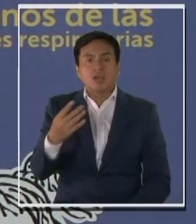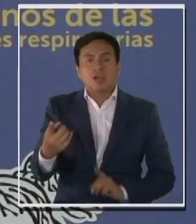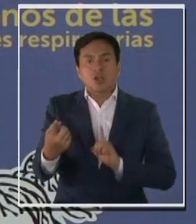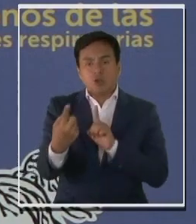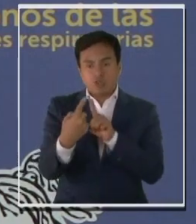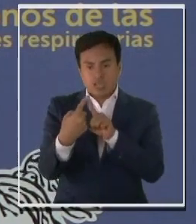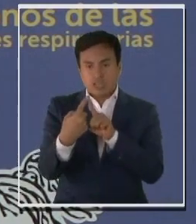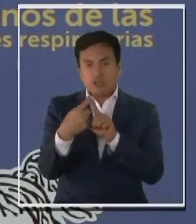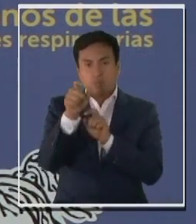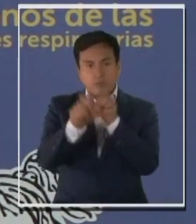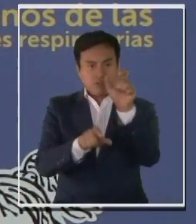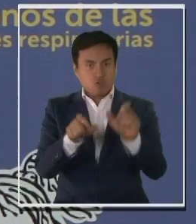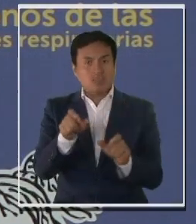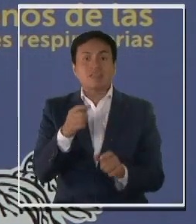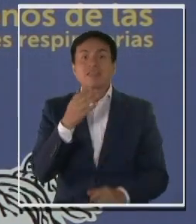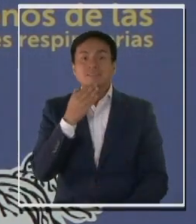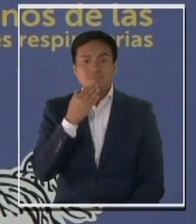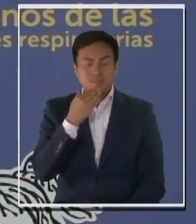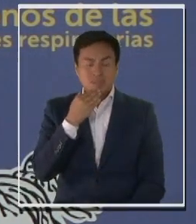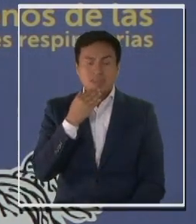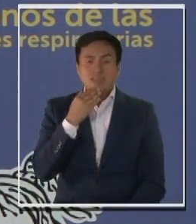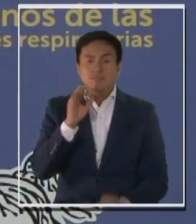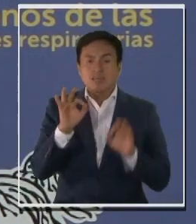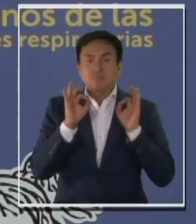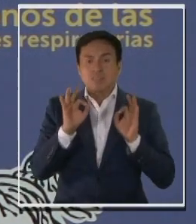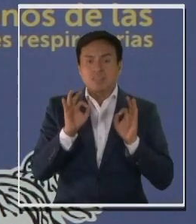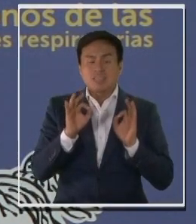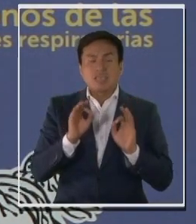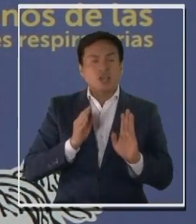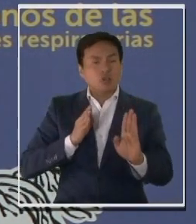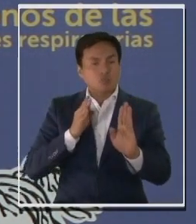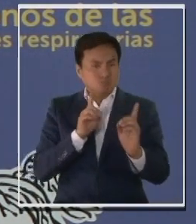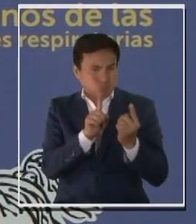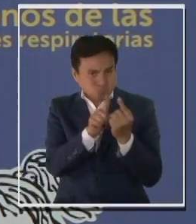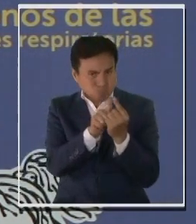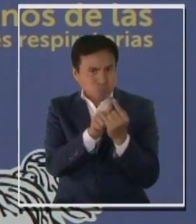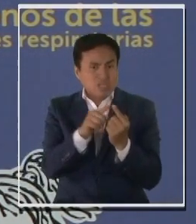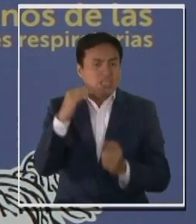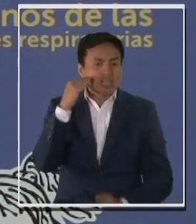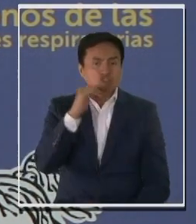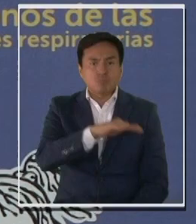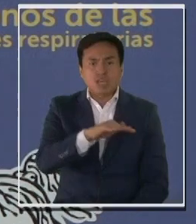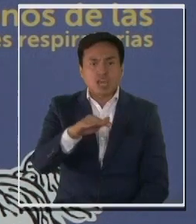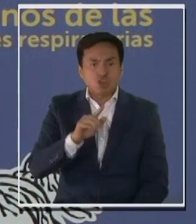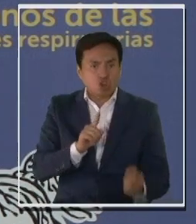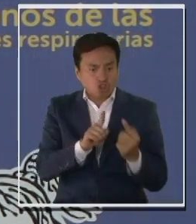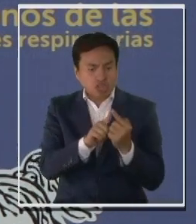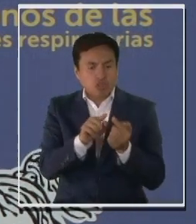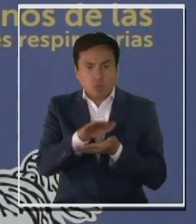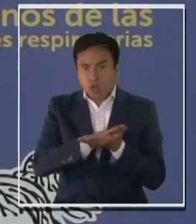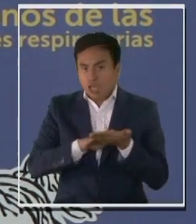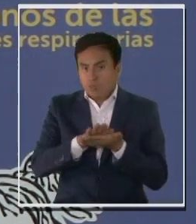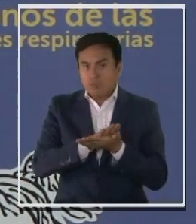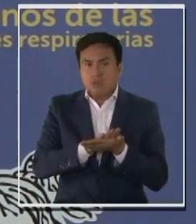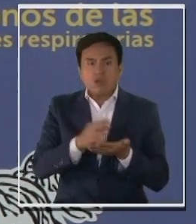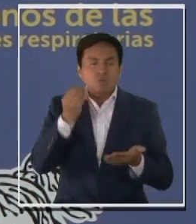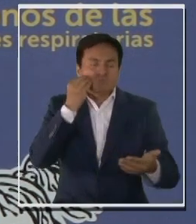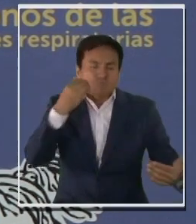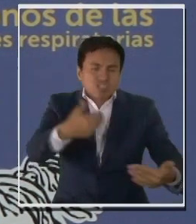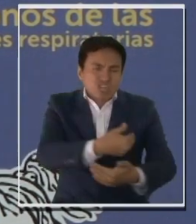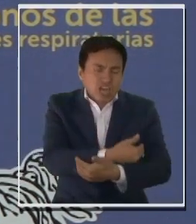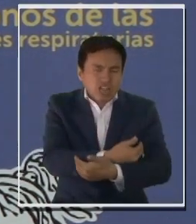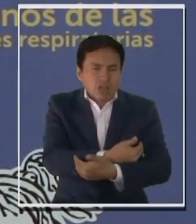directo de las personas especialmente el contacto directo con niños pequeños por ejemplo al besarlos